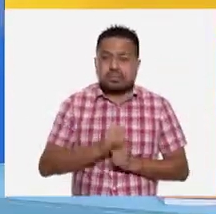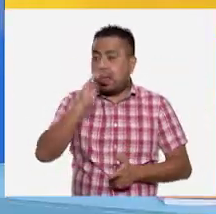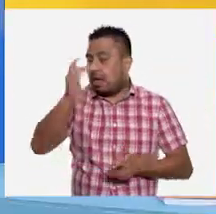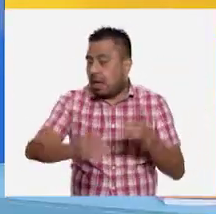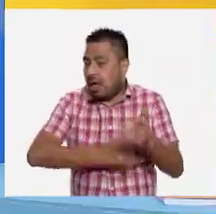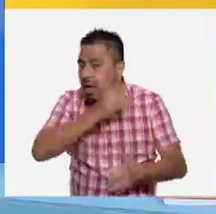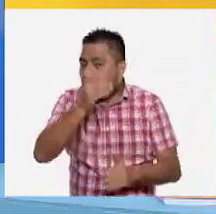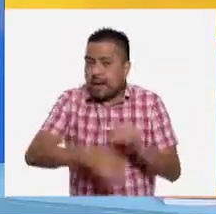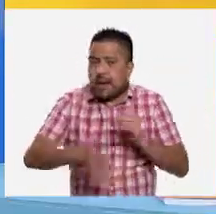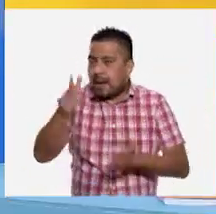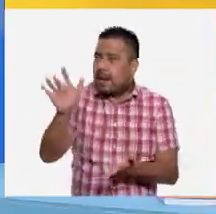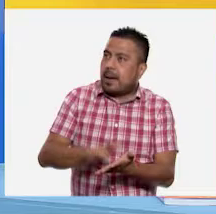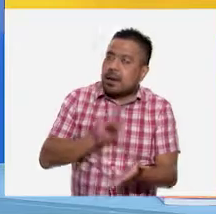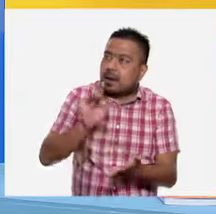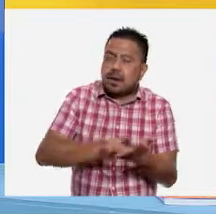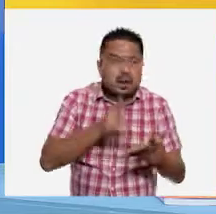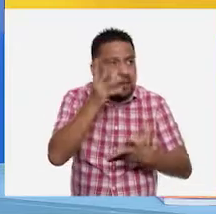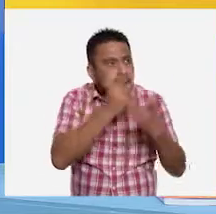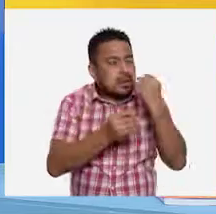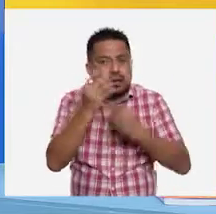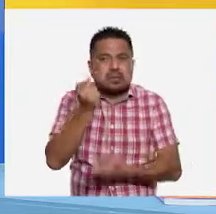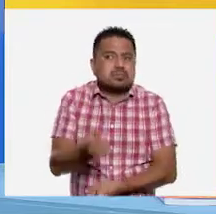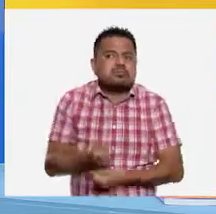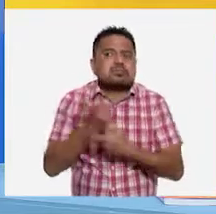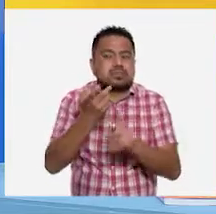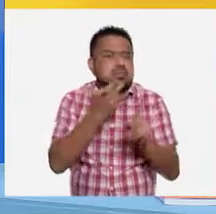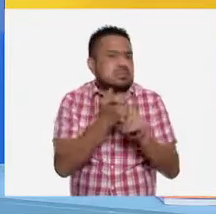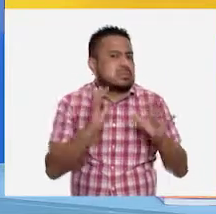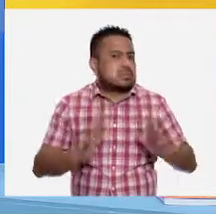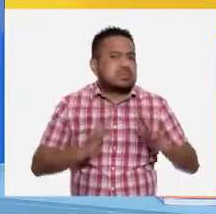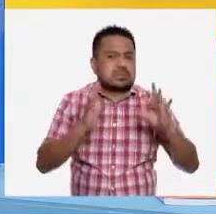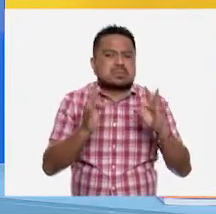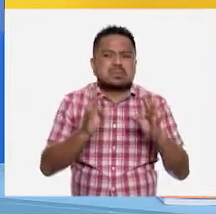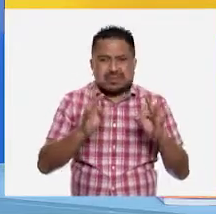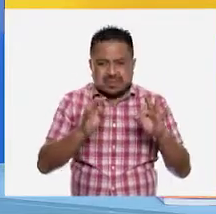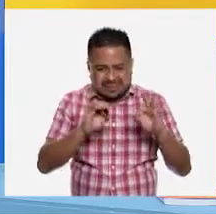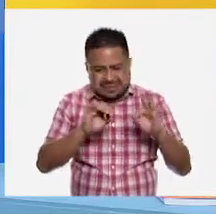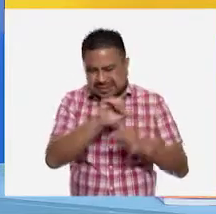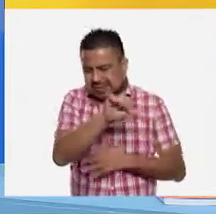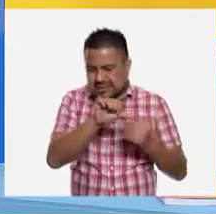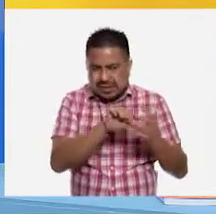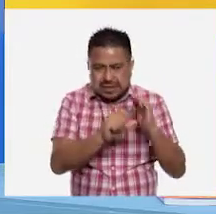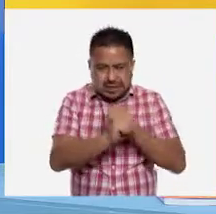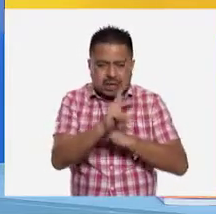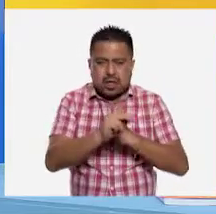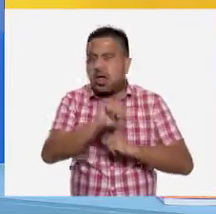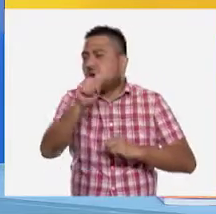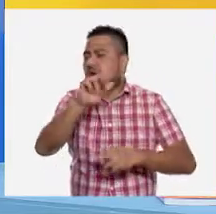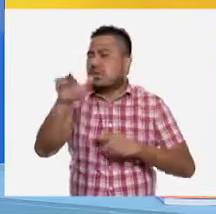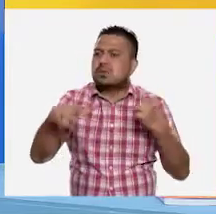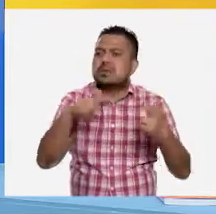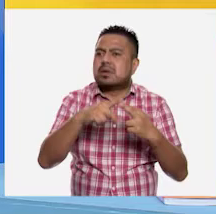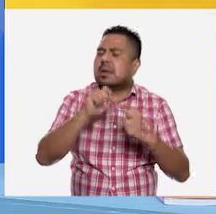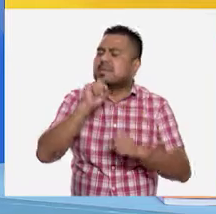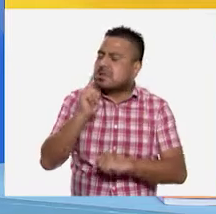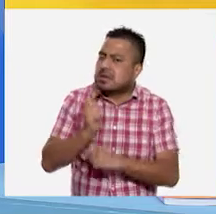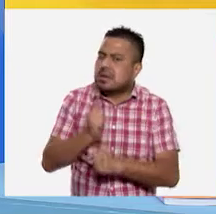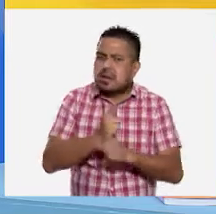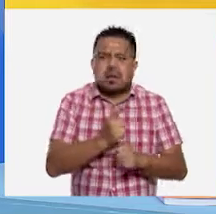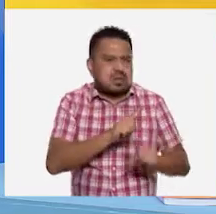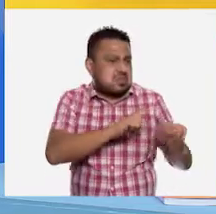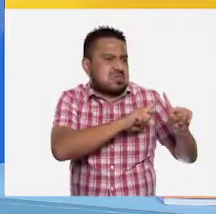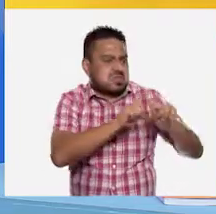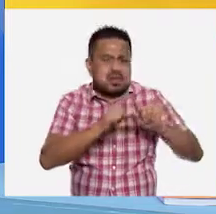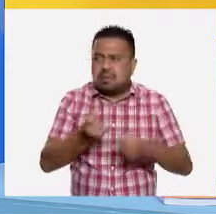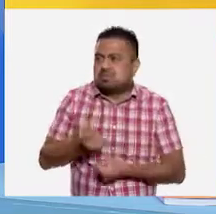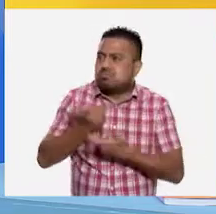Finalmente, aprendimos que aunque la mayoría de estas expresiones surgieron en el centro del país, hubo otras zonas que también encontraron modos distintos de